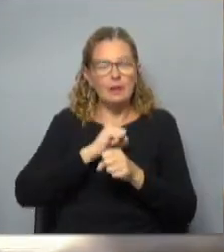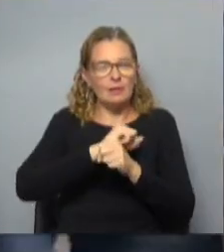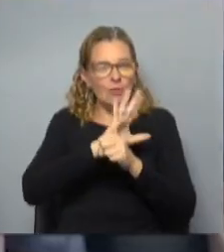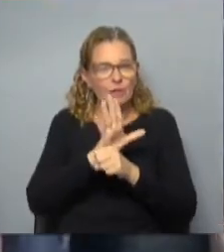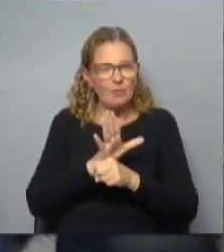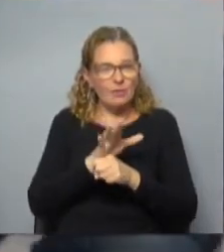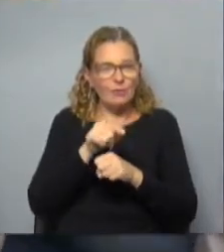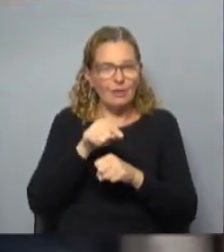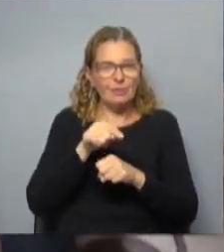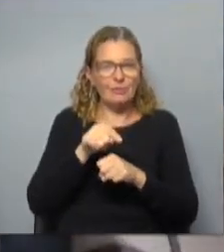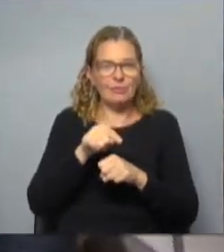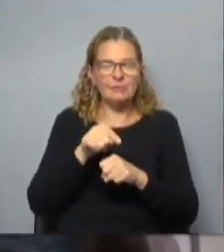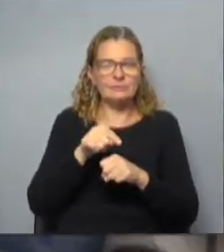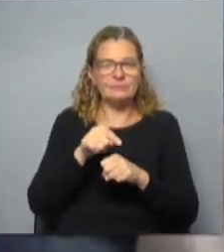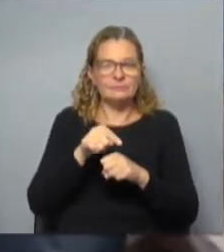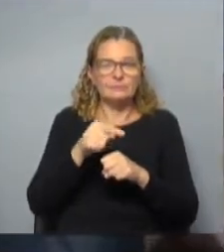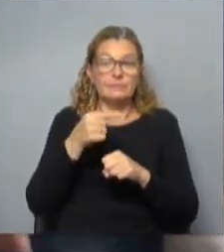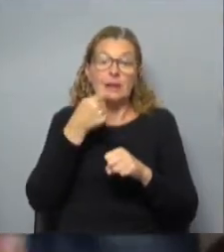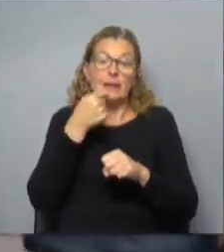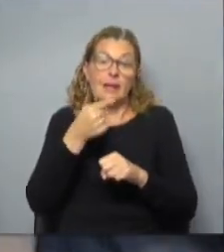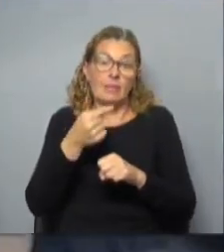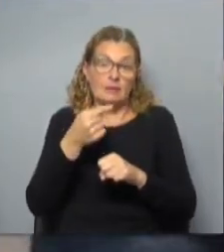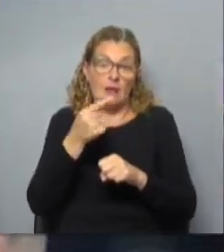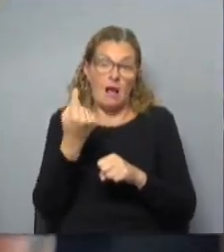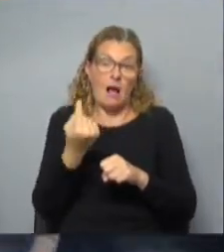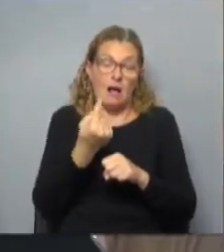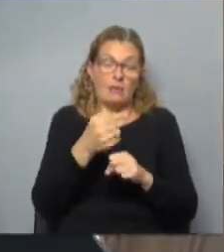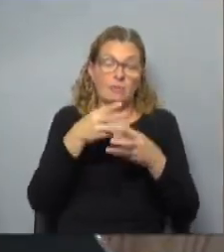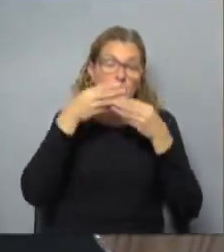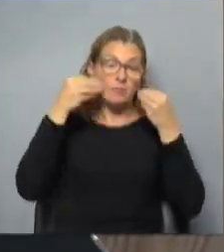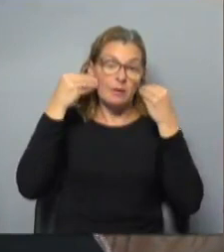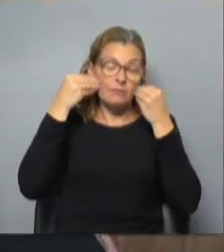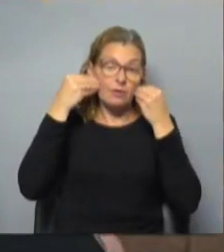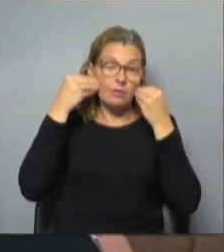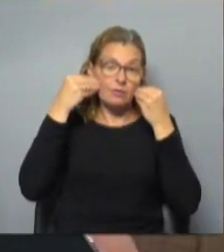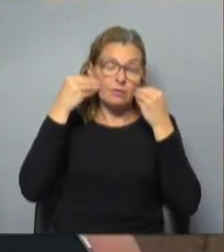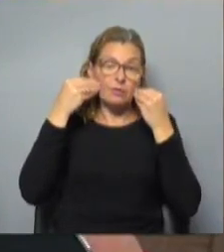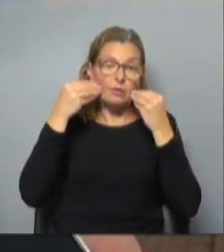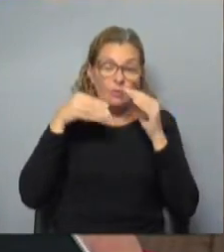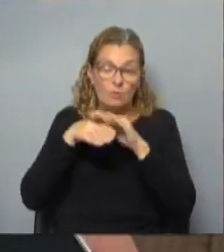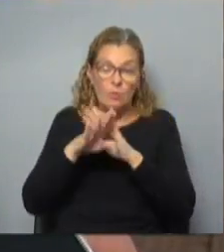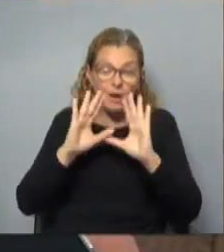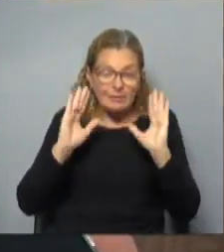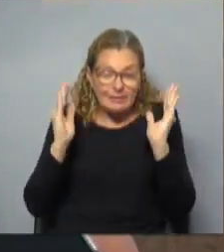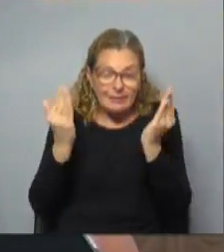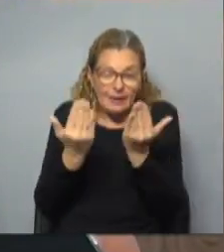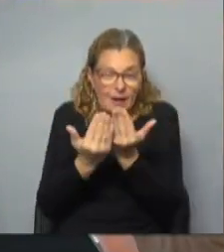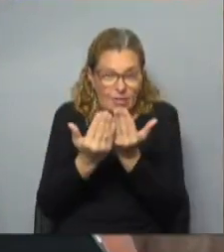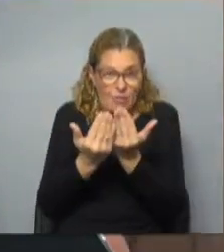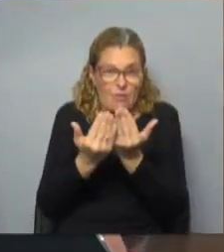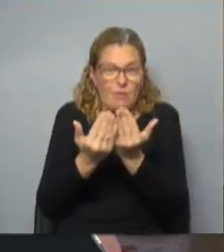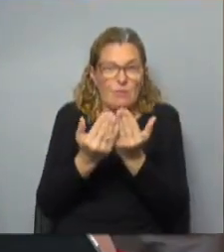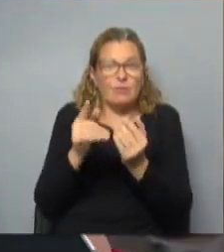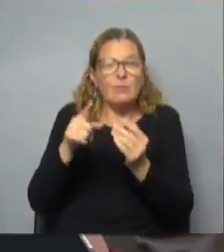sanitaria es que la recomendación de usar tapabocas en lugares cerrados específicos que